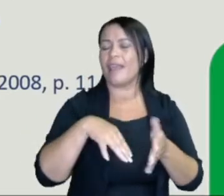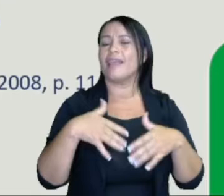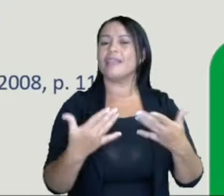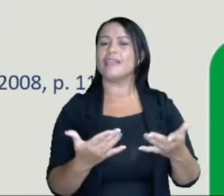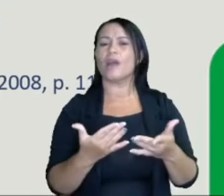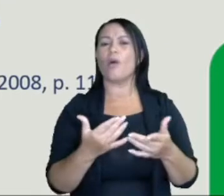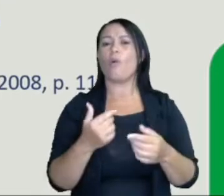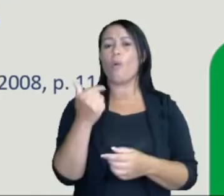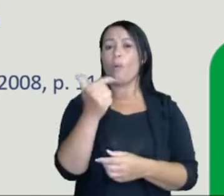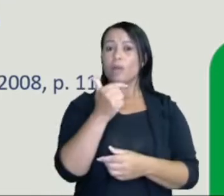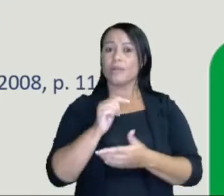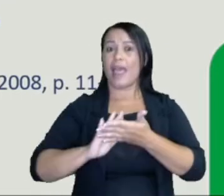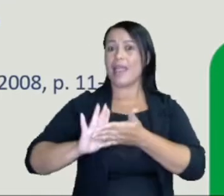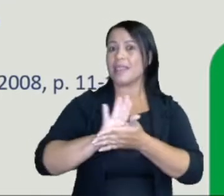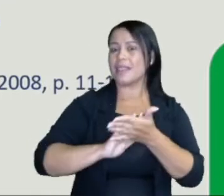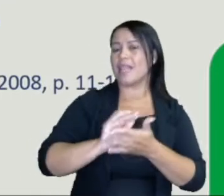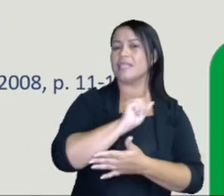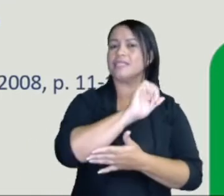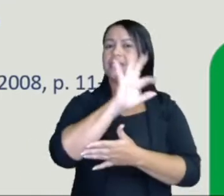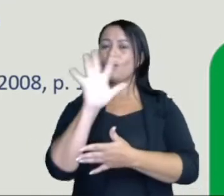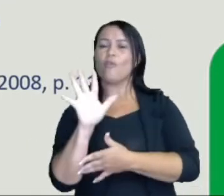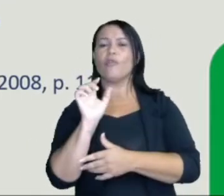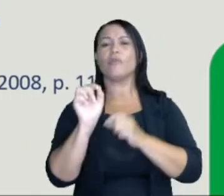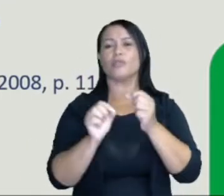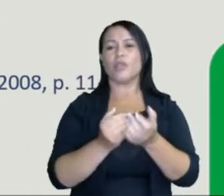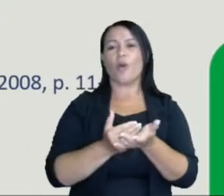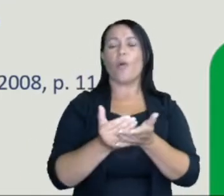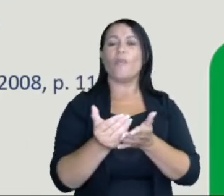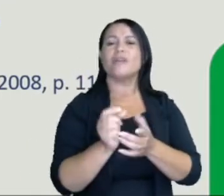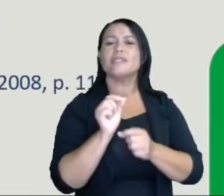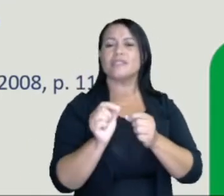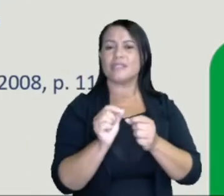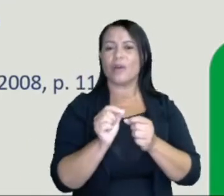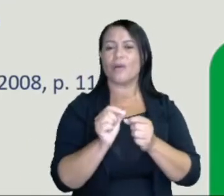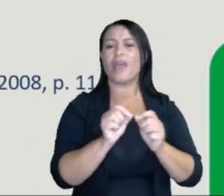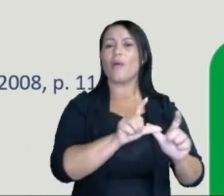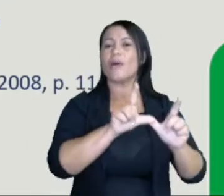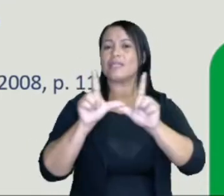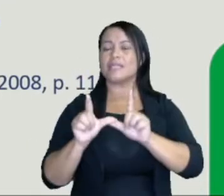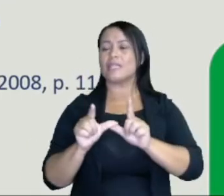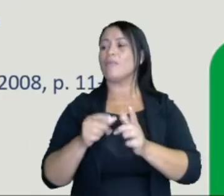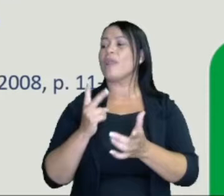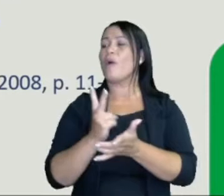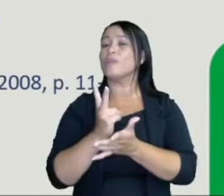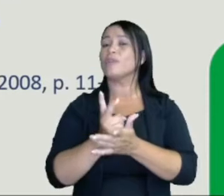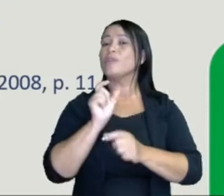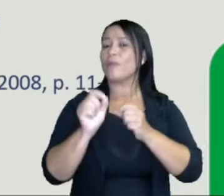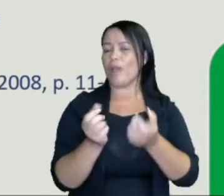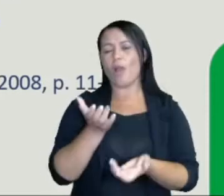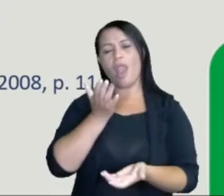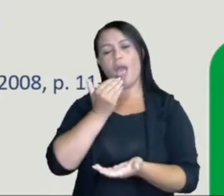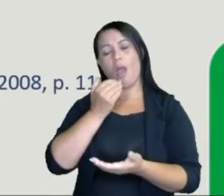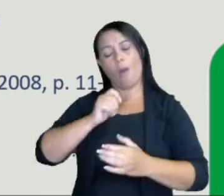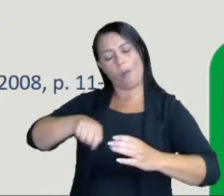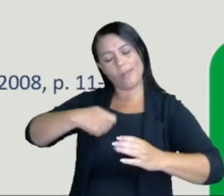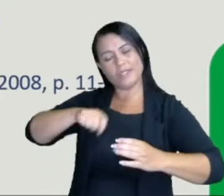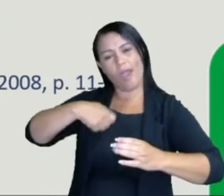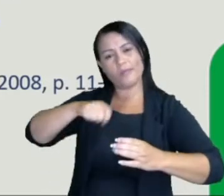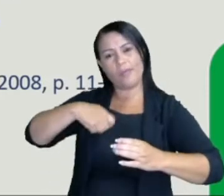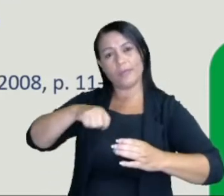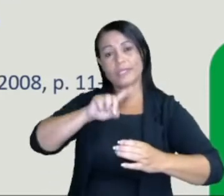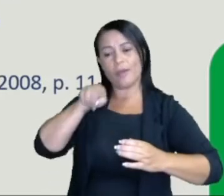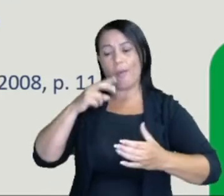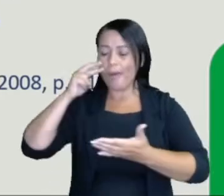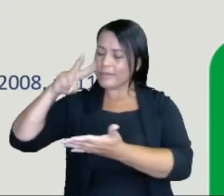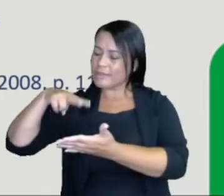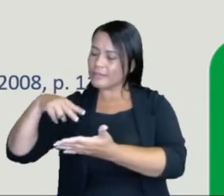una progresión alfabética se debería comenzar el día con la cena para continuar con la comida y acabar la jornada